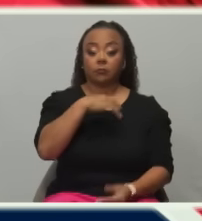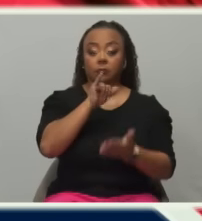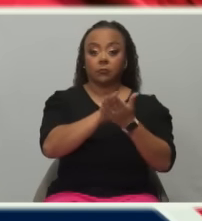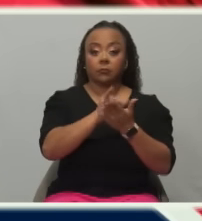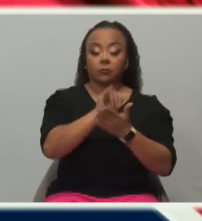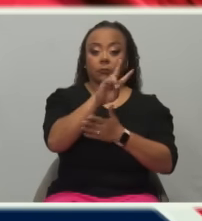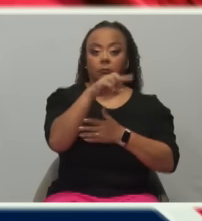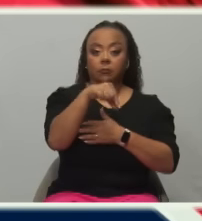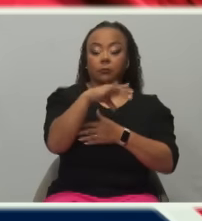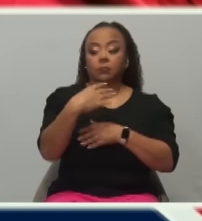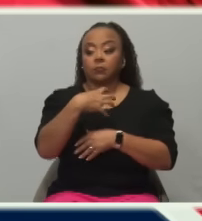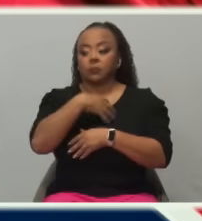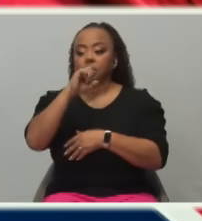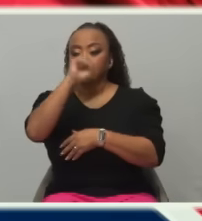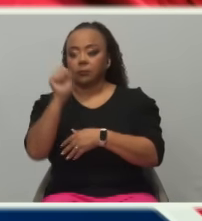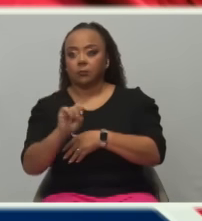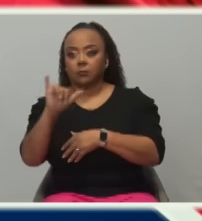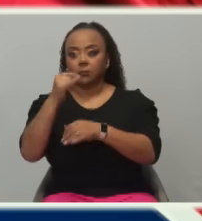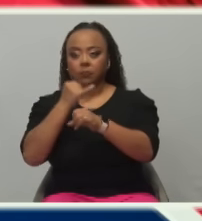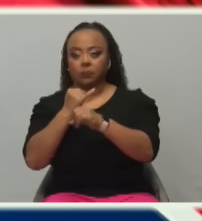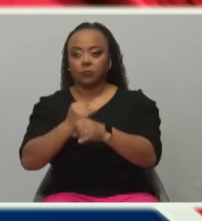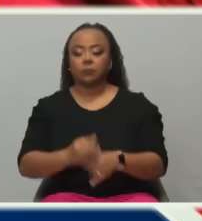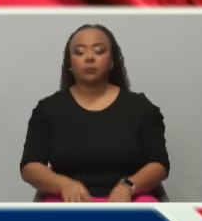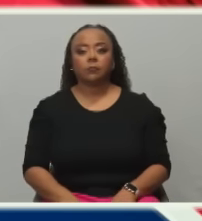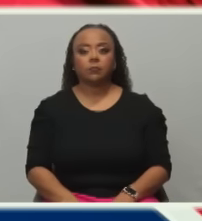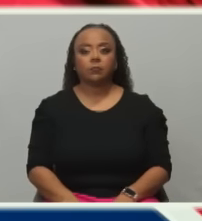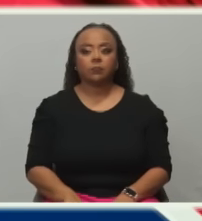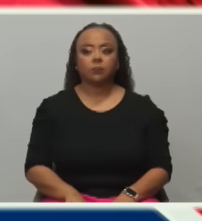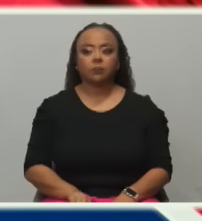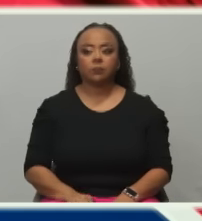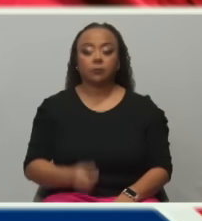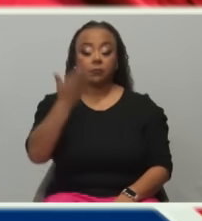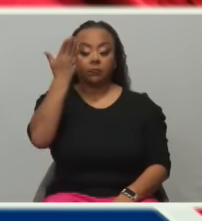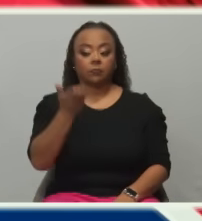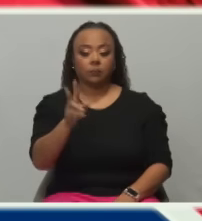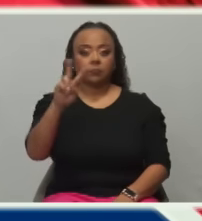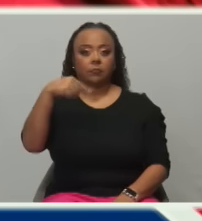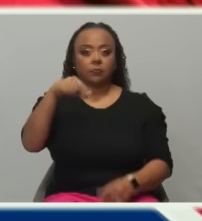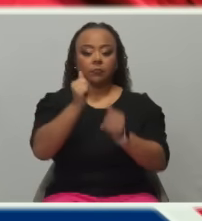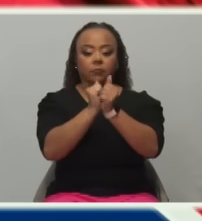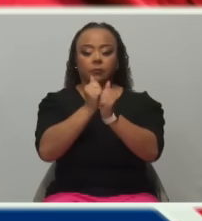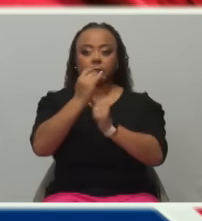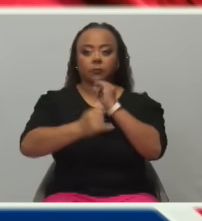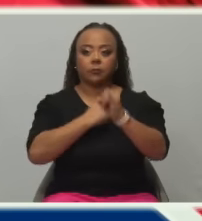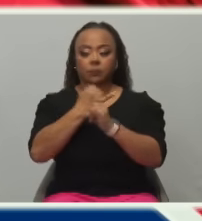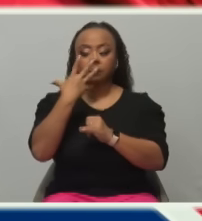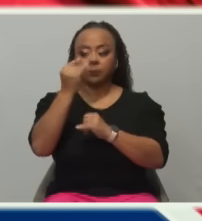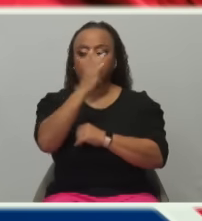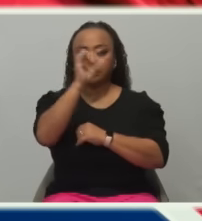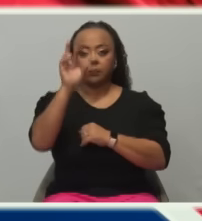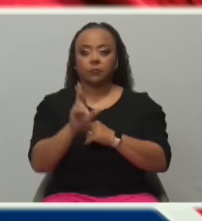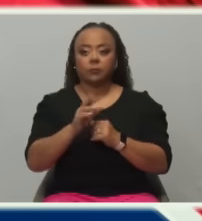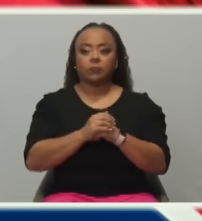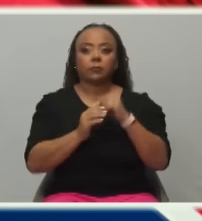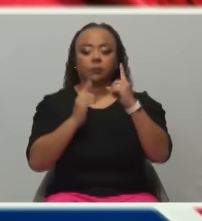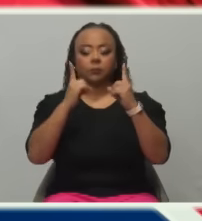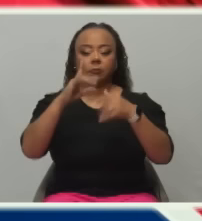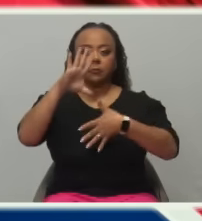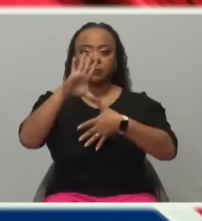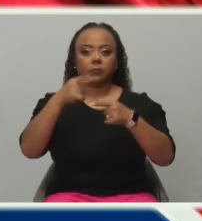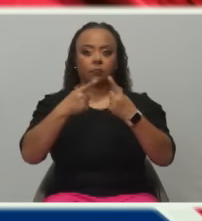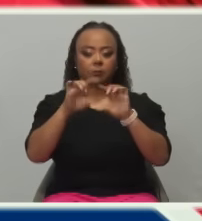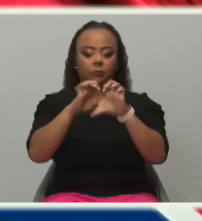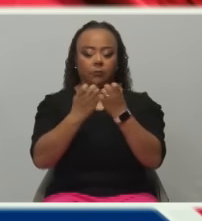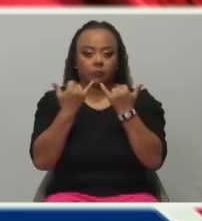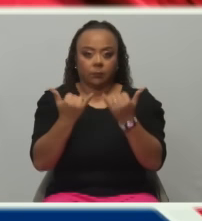le pertenece al sapriza como institución este es Vladimir Quesada en torneos internacionales fuera de Costa Rica el 1 a un contra el América pero el